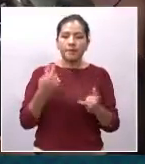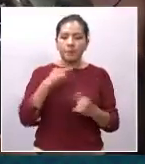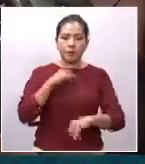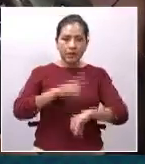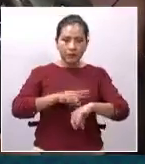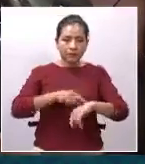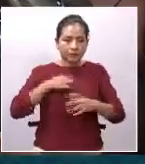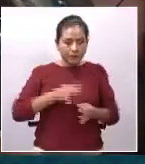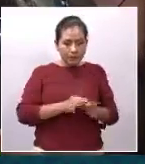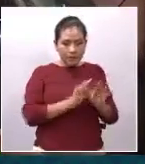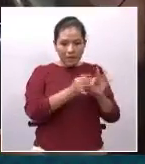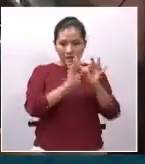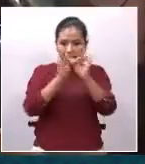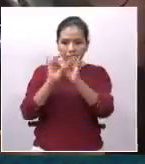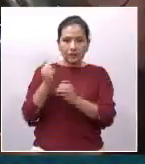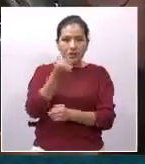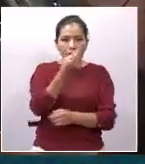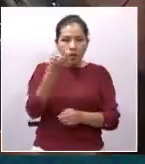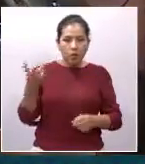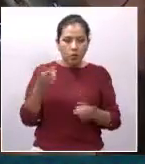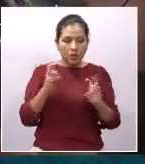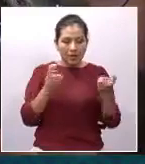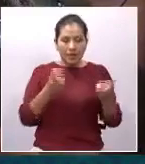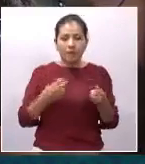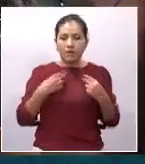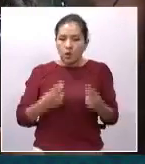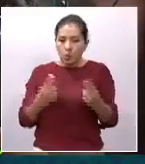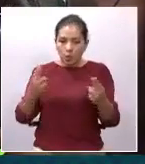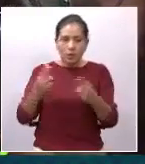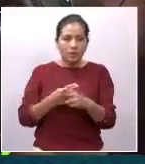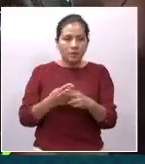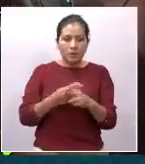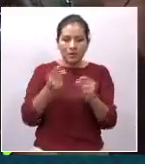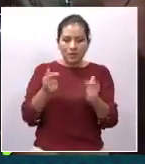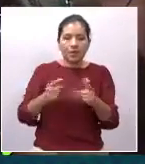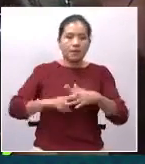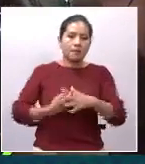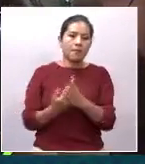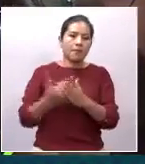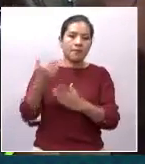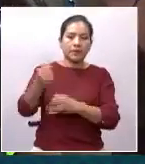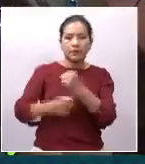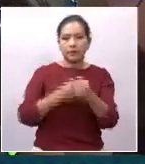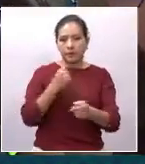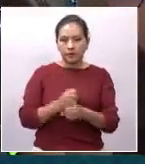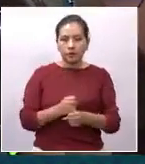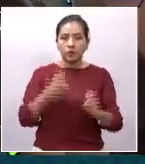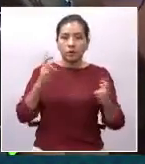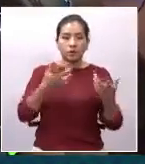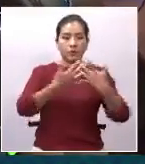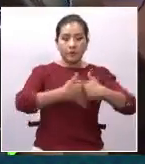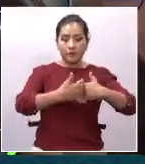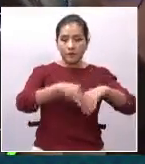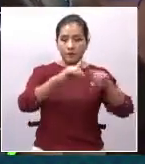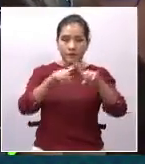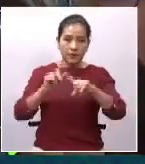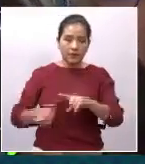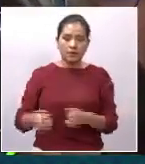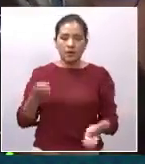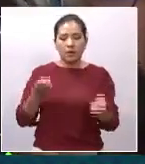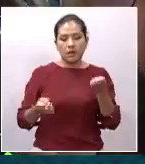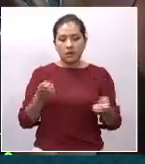ajustar algunos temas y pisar el acelerador, como les decía la vez pasada, porque el resultado de la industrialización, de la